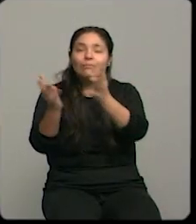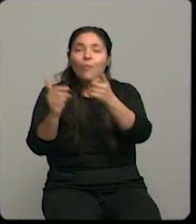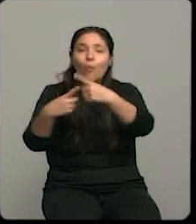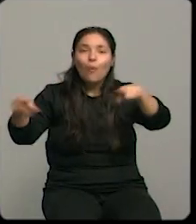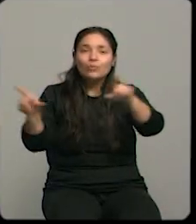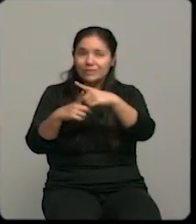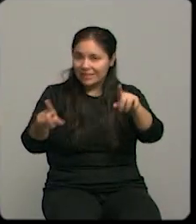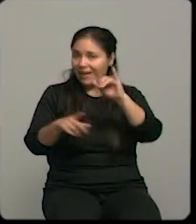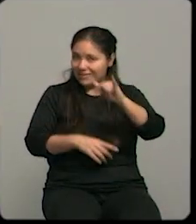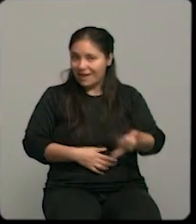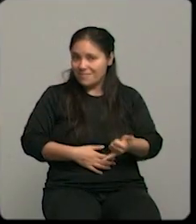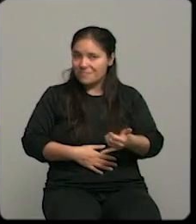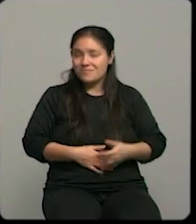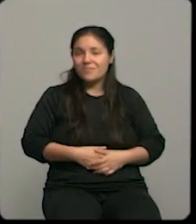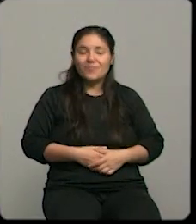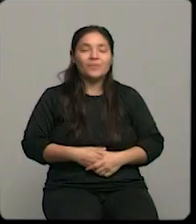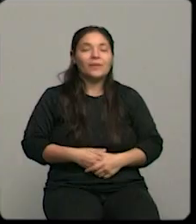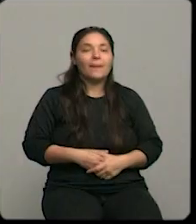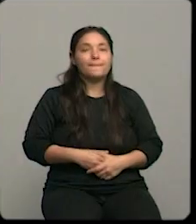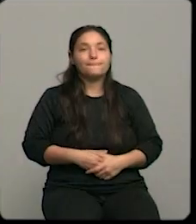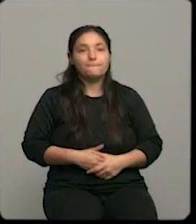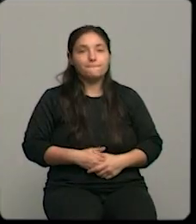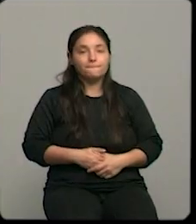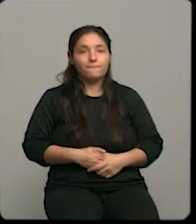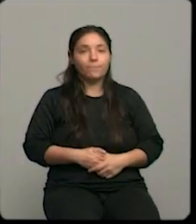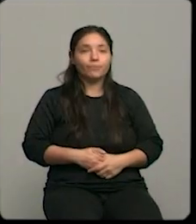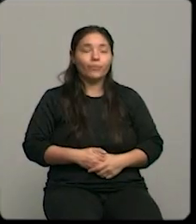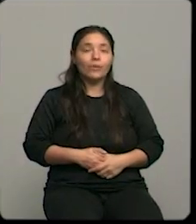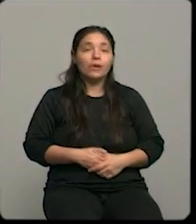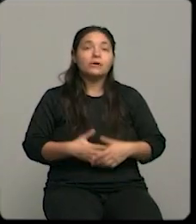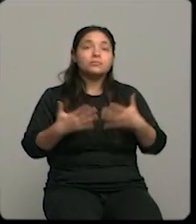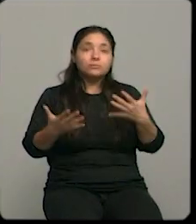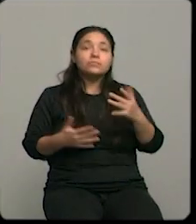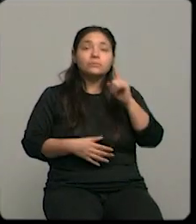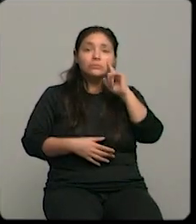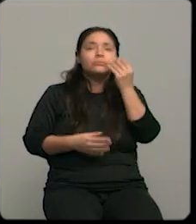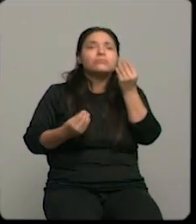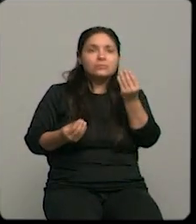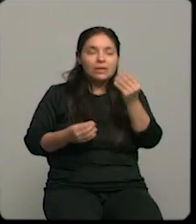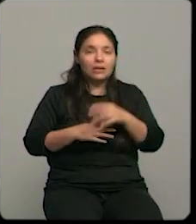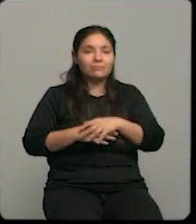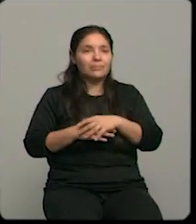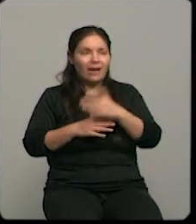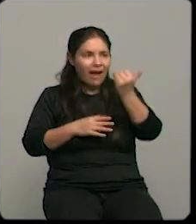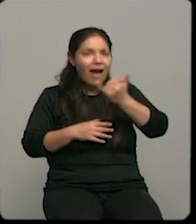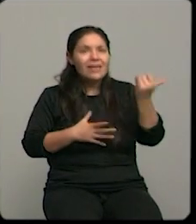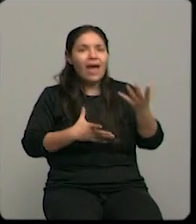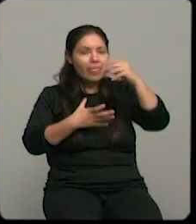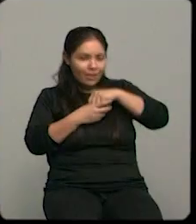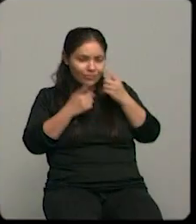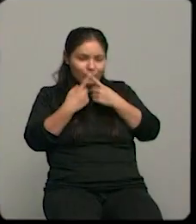repertorio. Sí. Y entonces te das cuenta que todo el mundo tiene una orquesta allí y muchas veces no te das